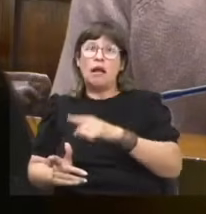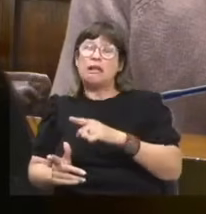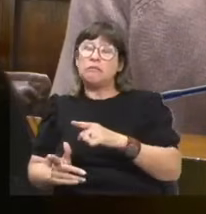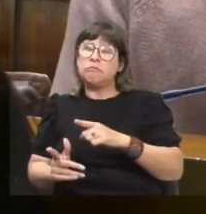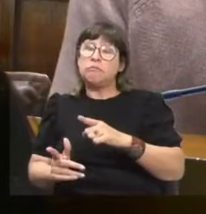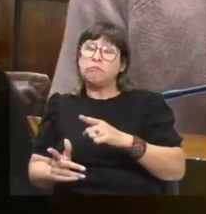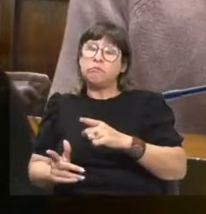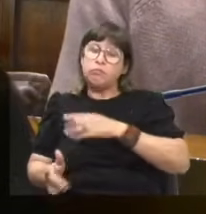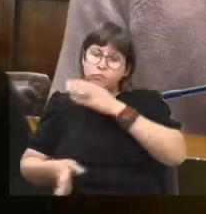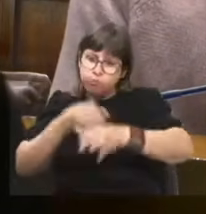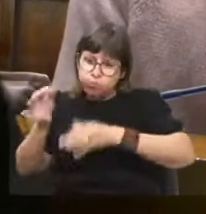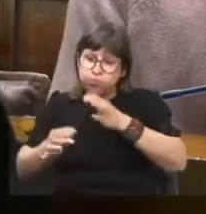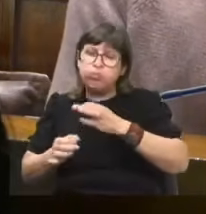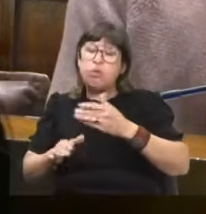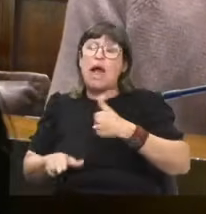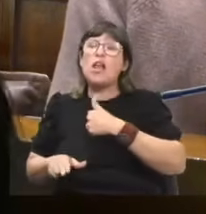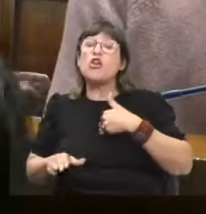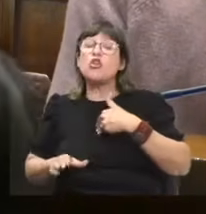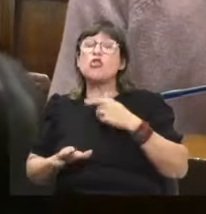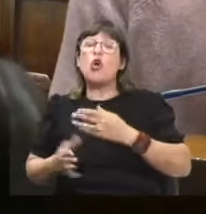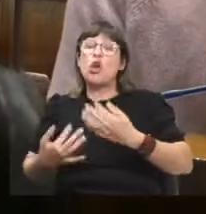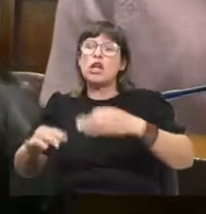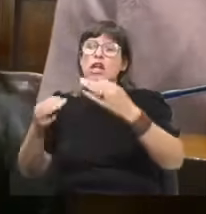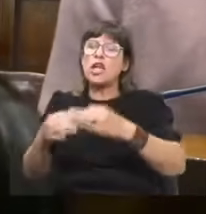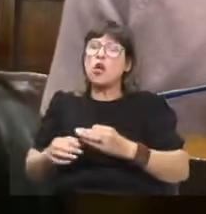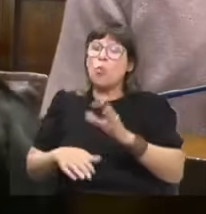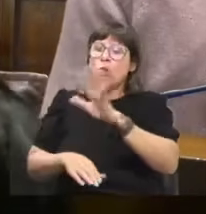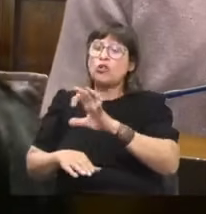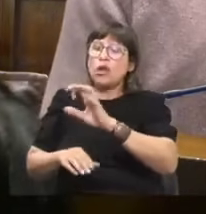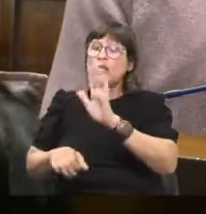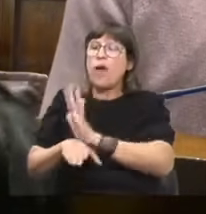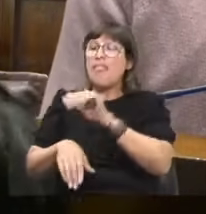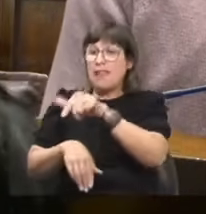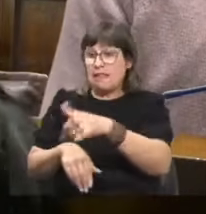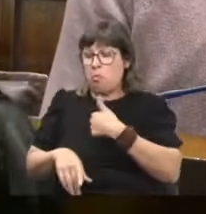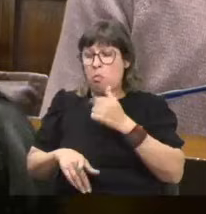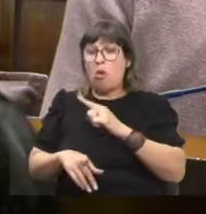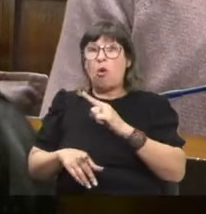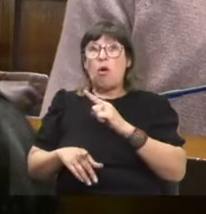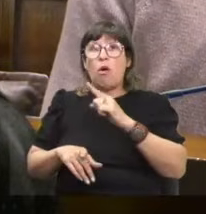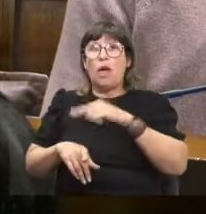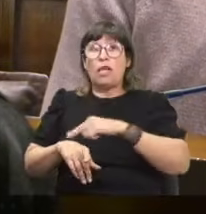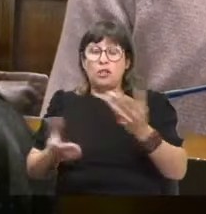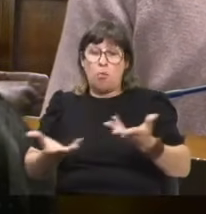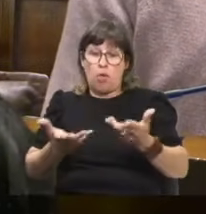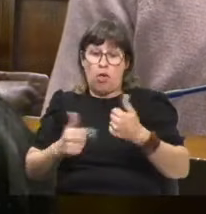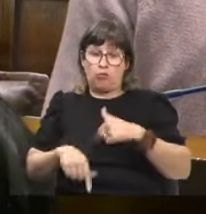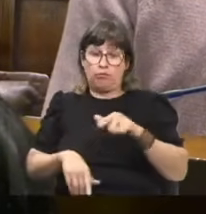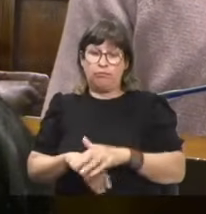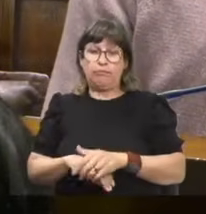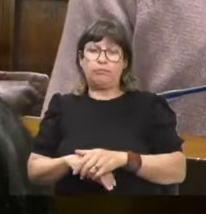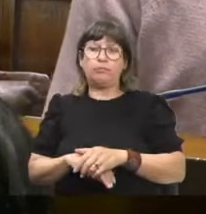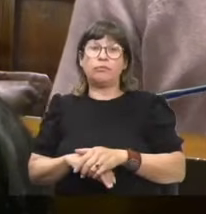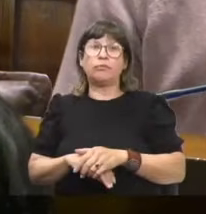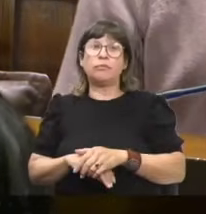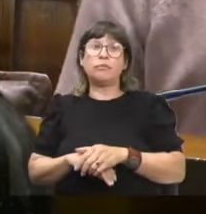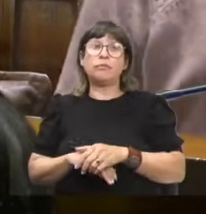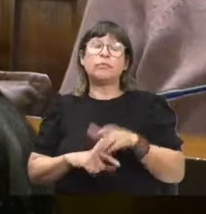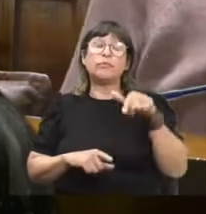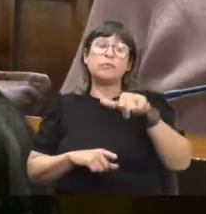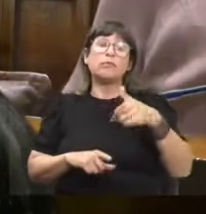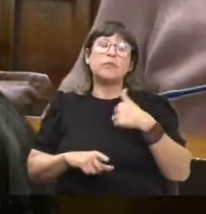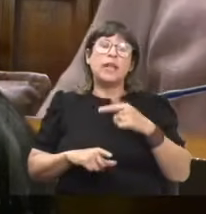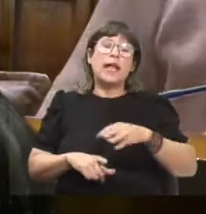resignificar el papel que cumplen los organismos de este tipo en los tiempos que vivimos. El pronunciamiento